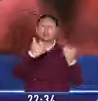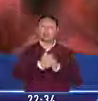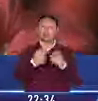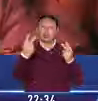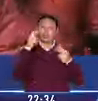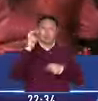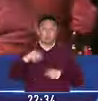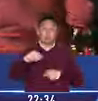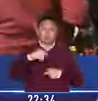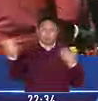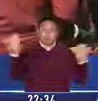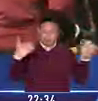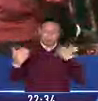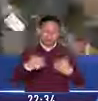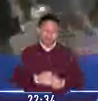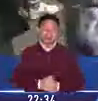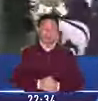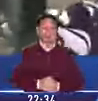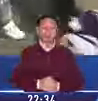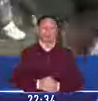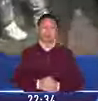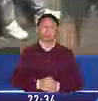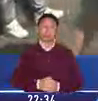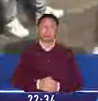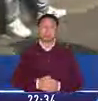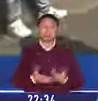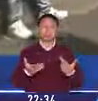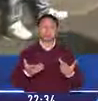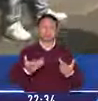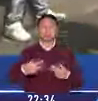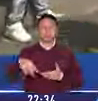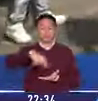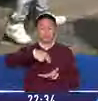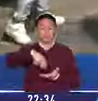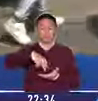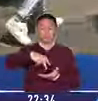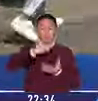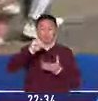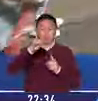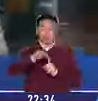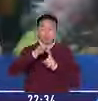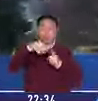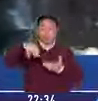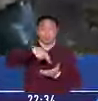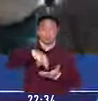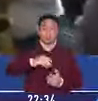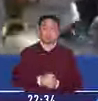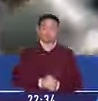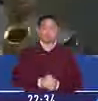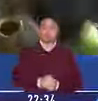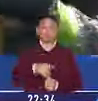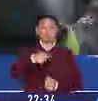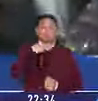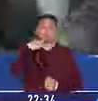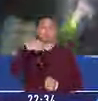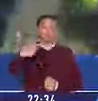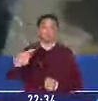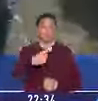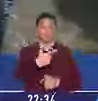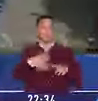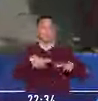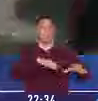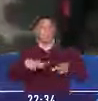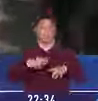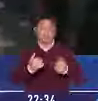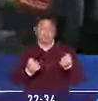turistas de mi tierra y del país. No podía perderme ese baile, yo vine expresamente por bailar. También expresaron que este tipo de actividades